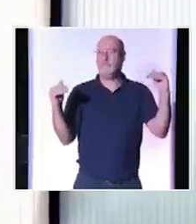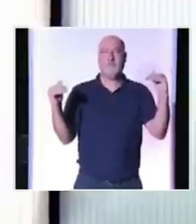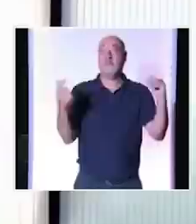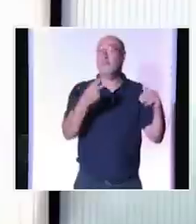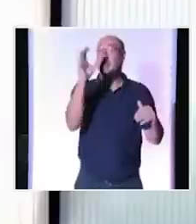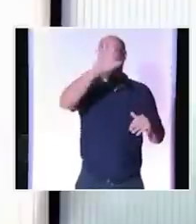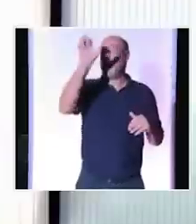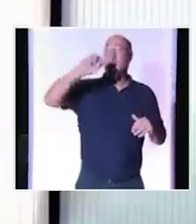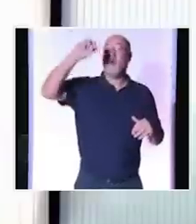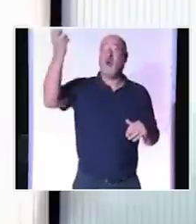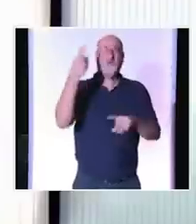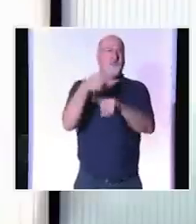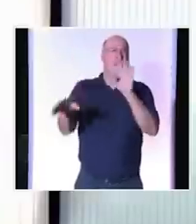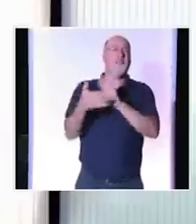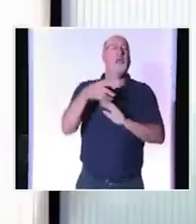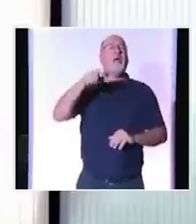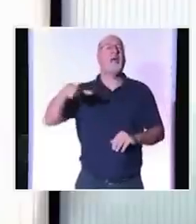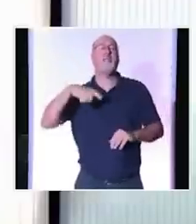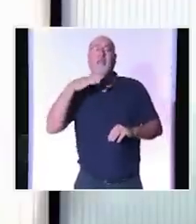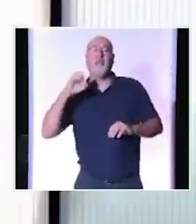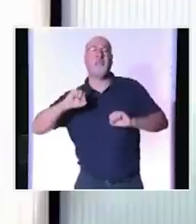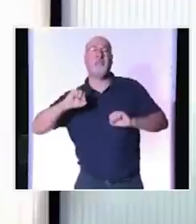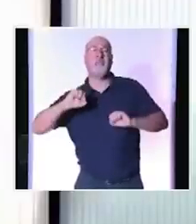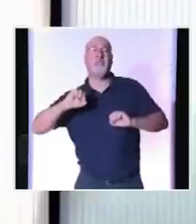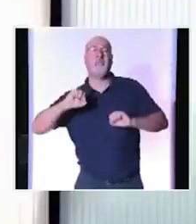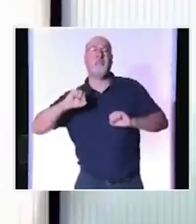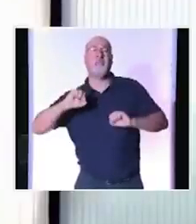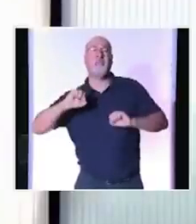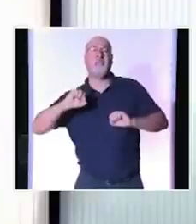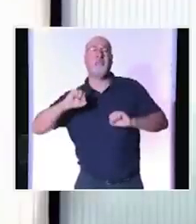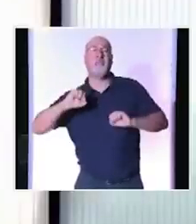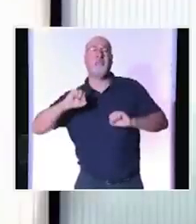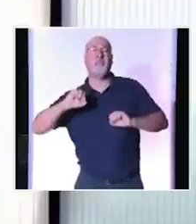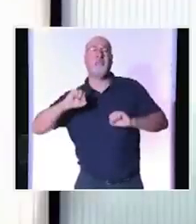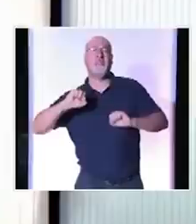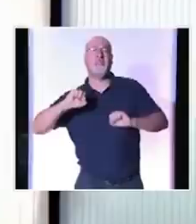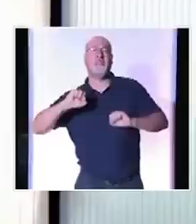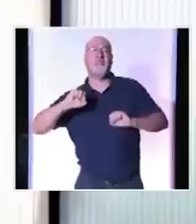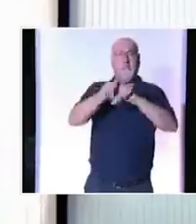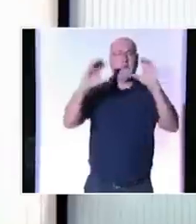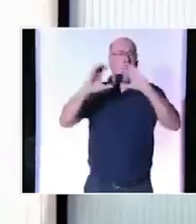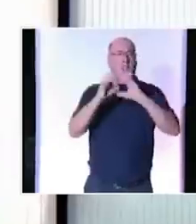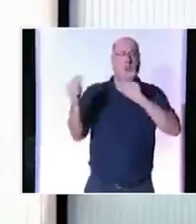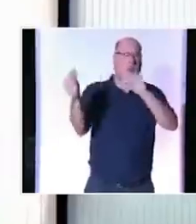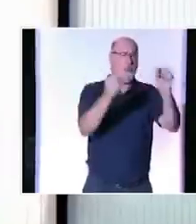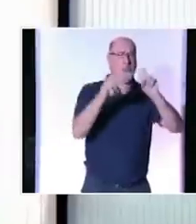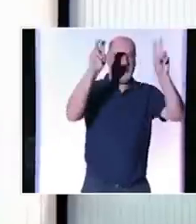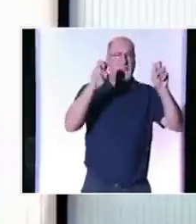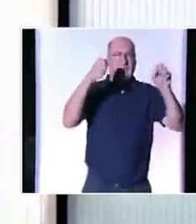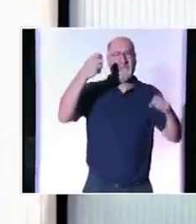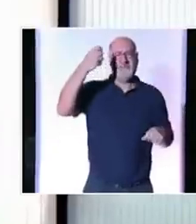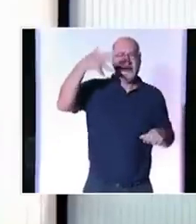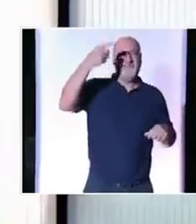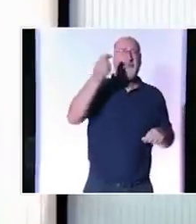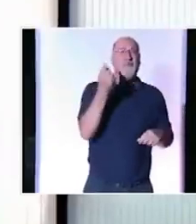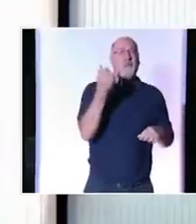destruyeron 175.000 puestos de trabajo. Pero el Banco de España hizo este cálculo de una manera muy